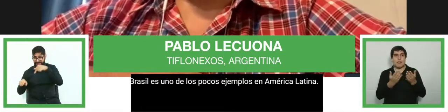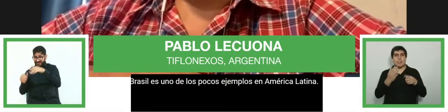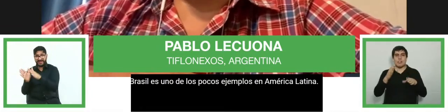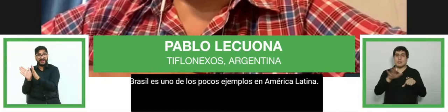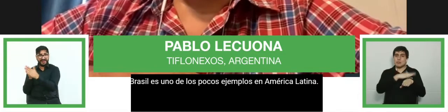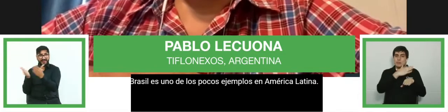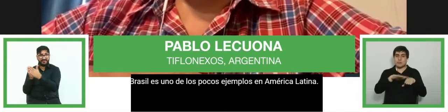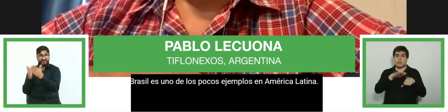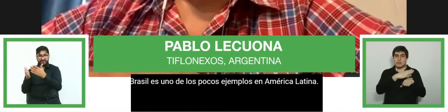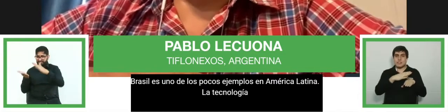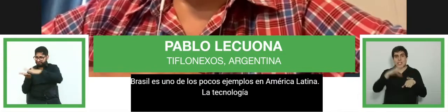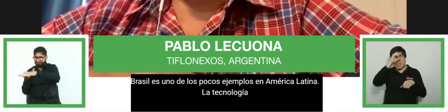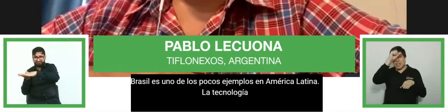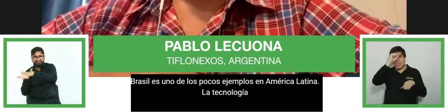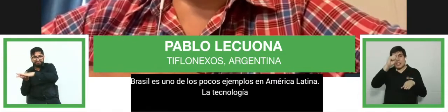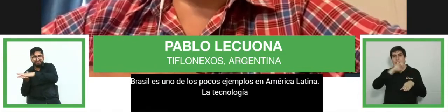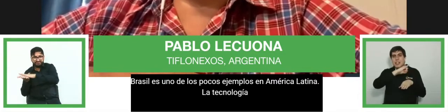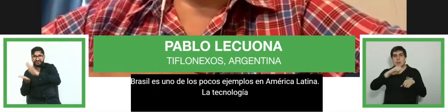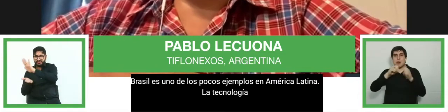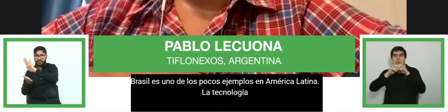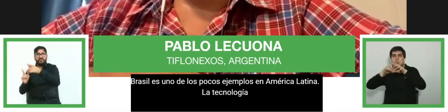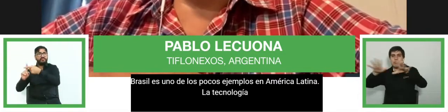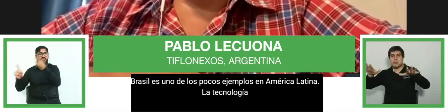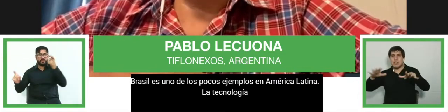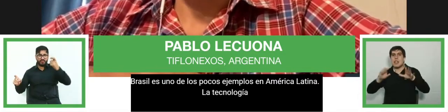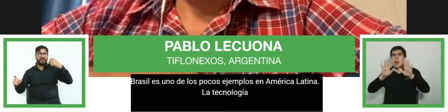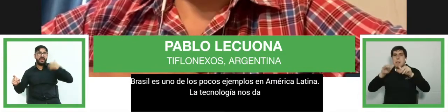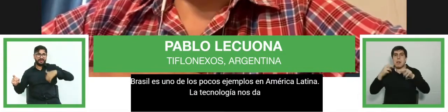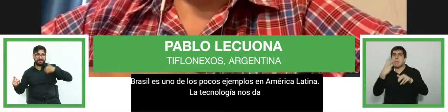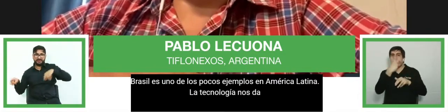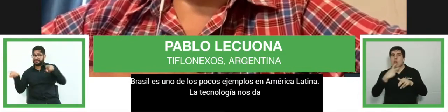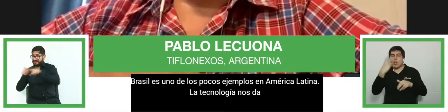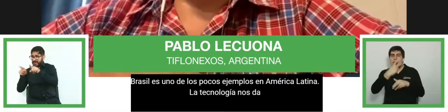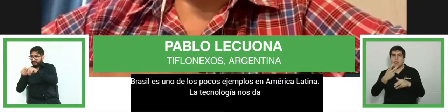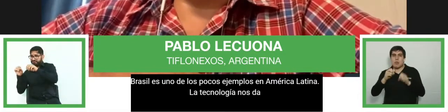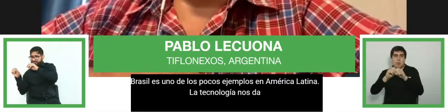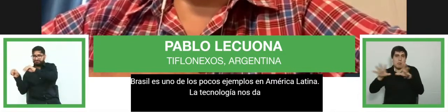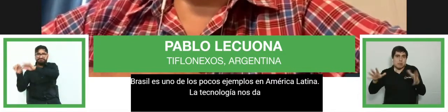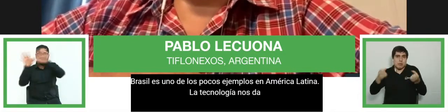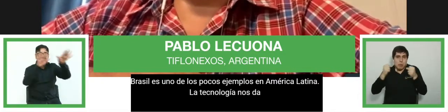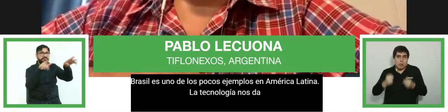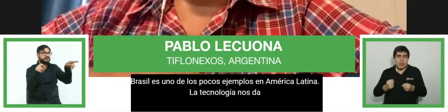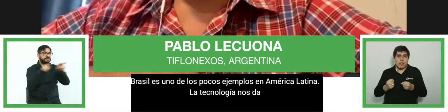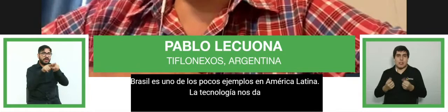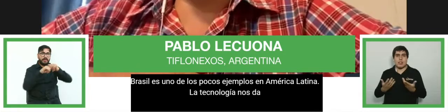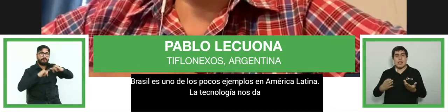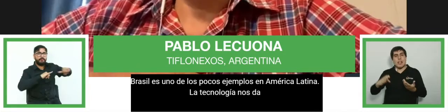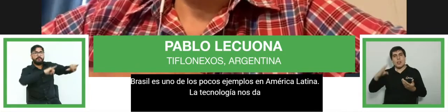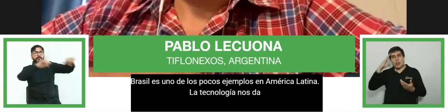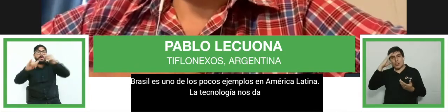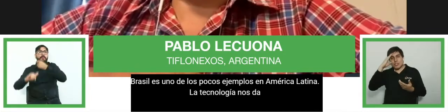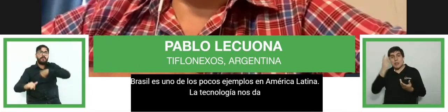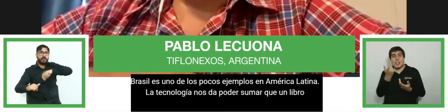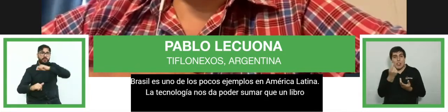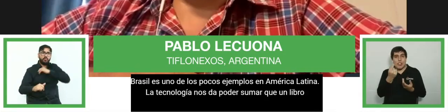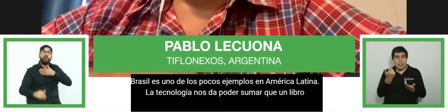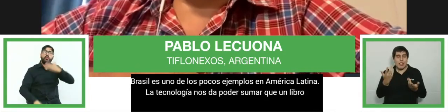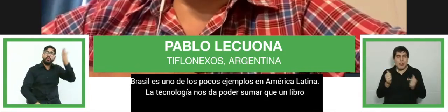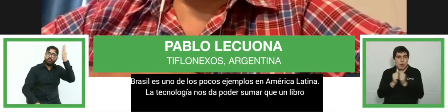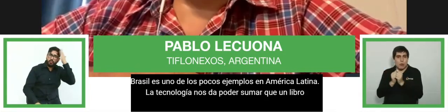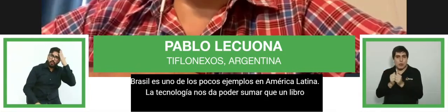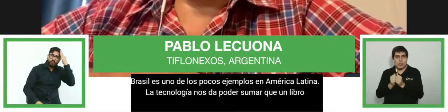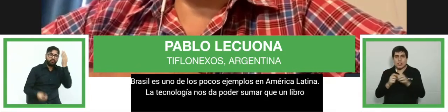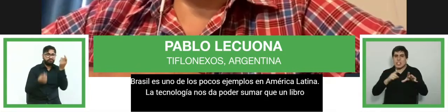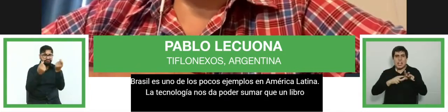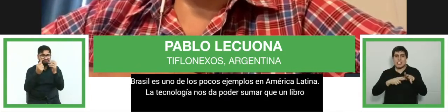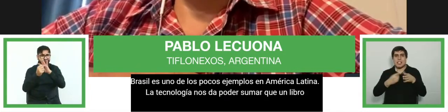en Argentina y esté disponible para los demás países que hablamos el mismo idioma, que podamos sumar recursos, sumar experiencias. La tecnología nos da